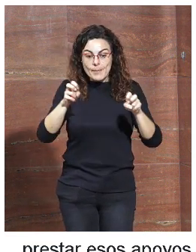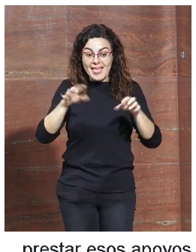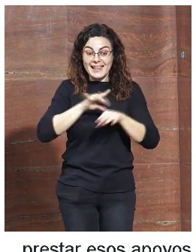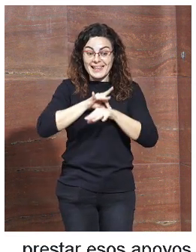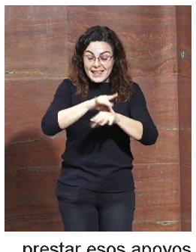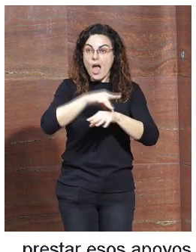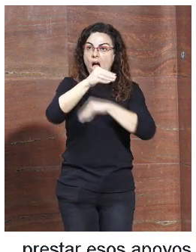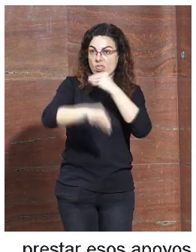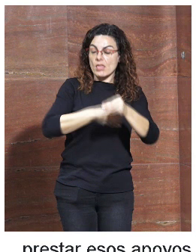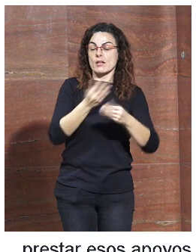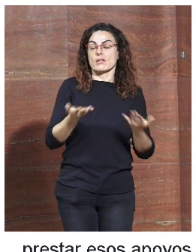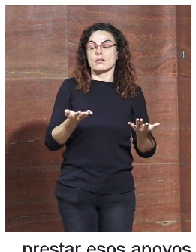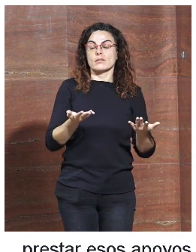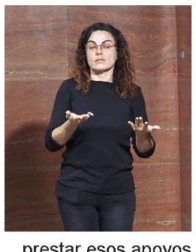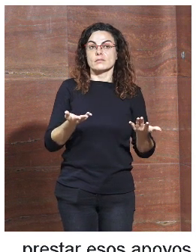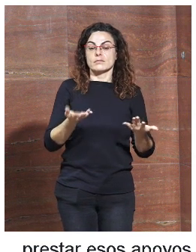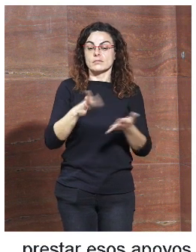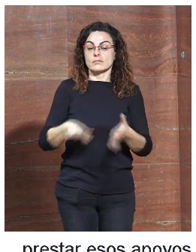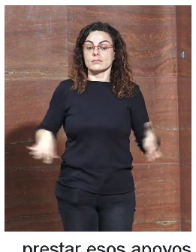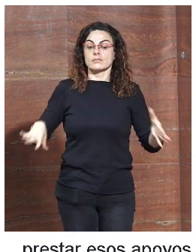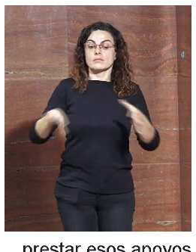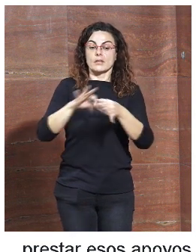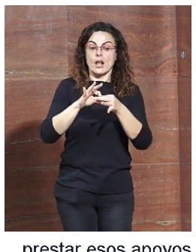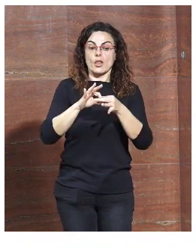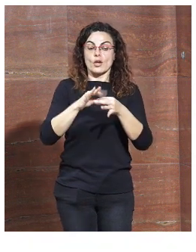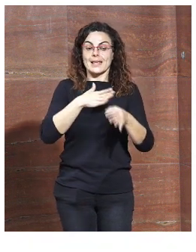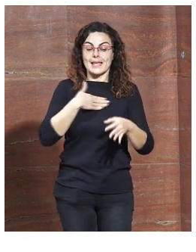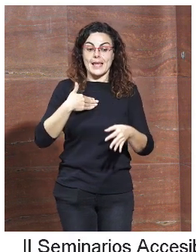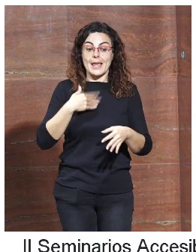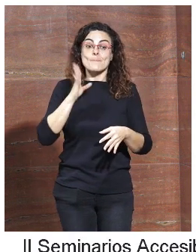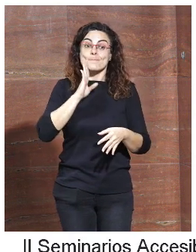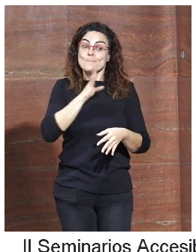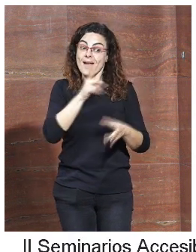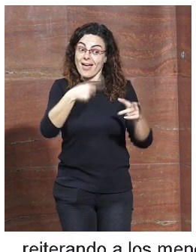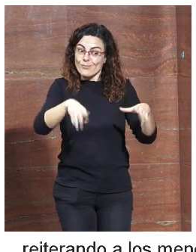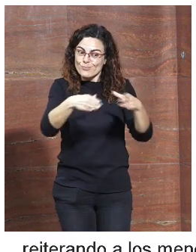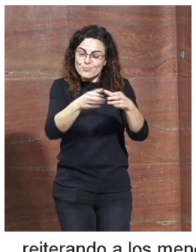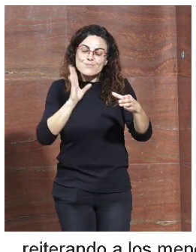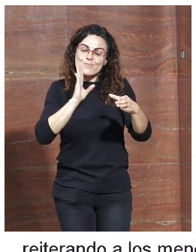guía estaba relacionada con apoyar a esas madres